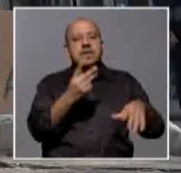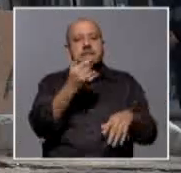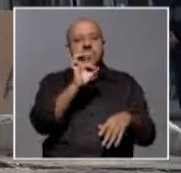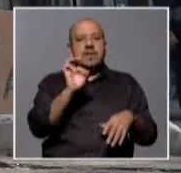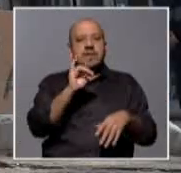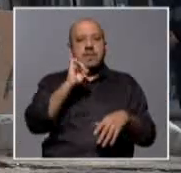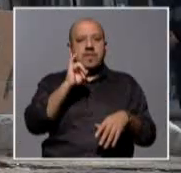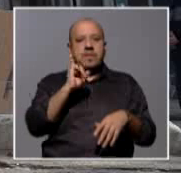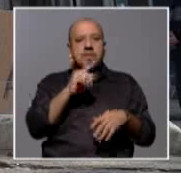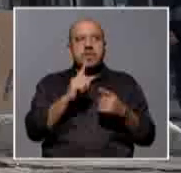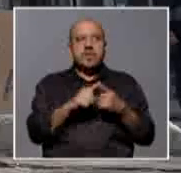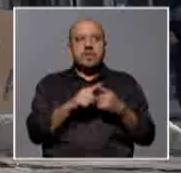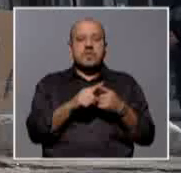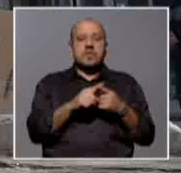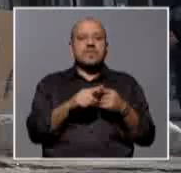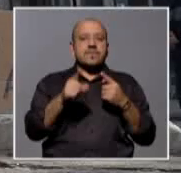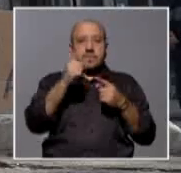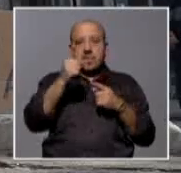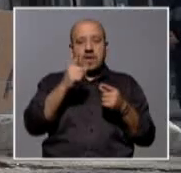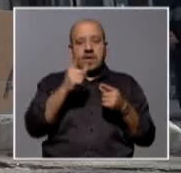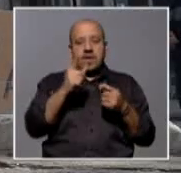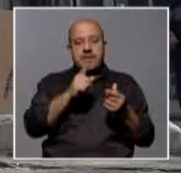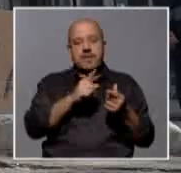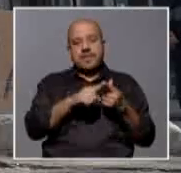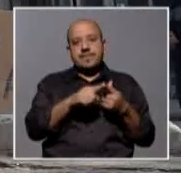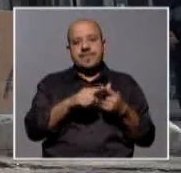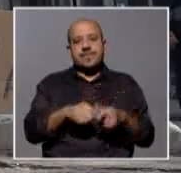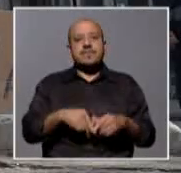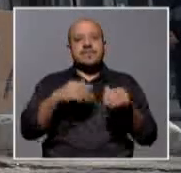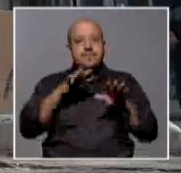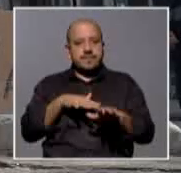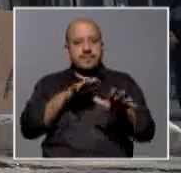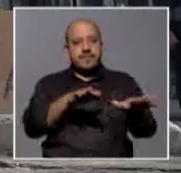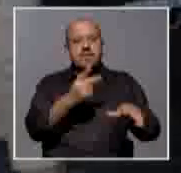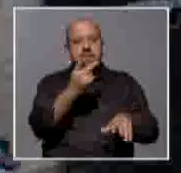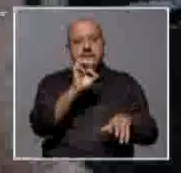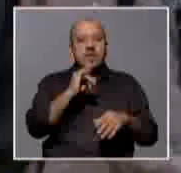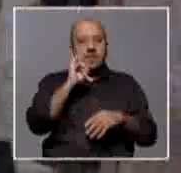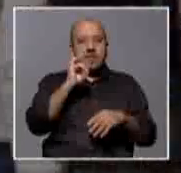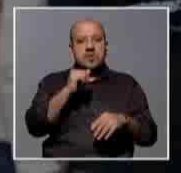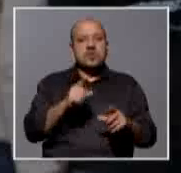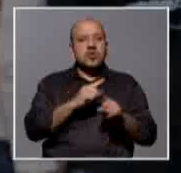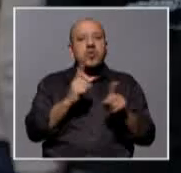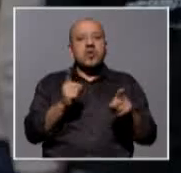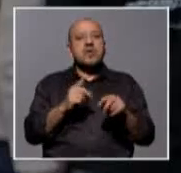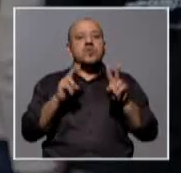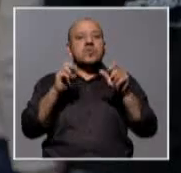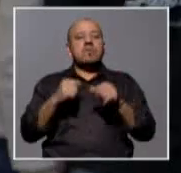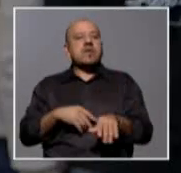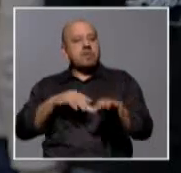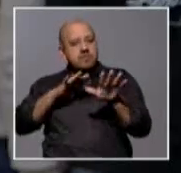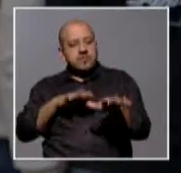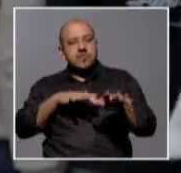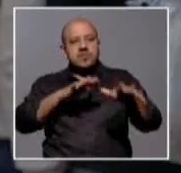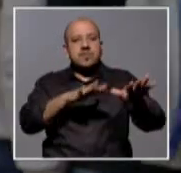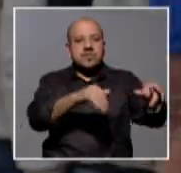que escribieron a cuatro manos, ellos como familiares de desaparecidos, las marchas del 20 de mayo no son una procesión religiosa